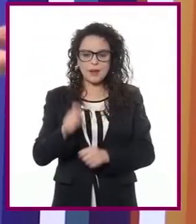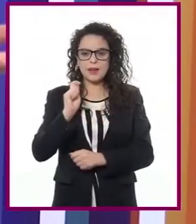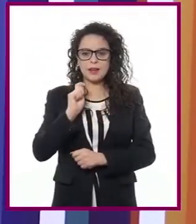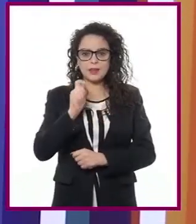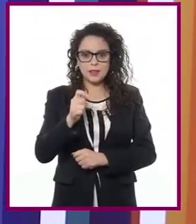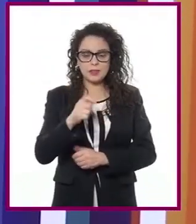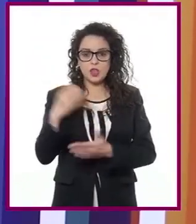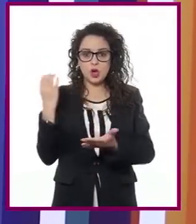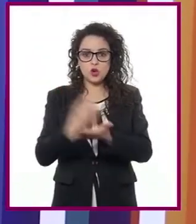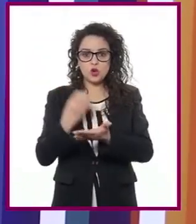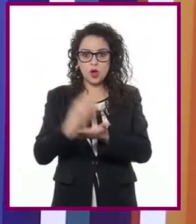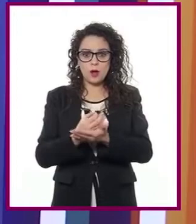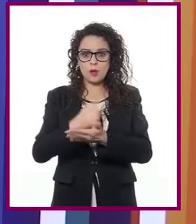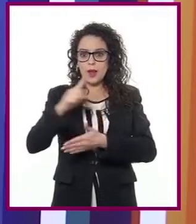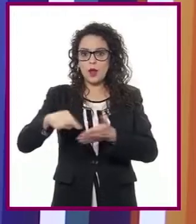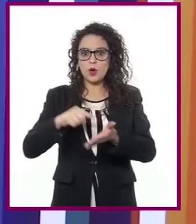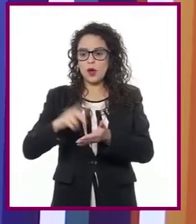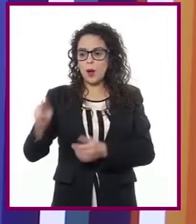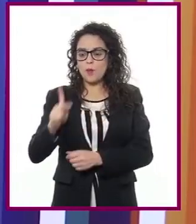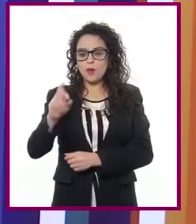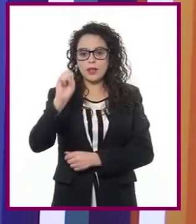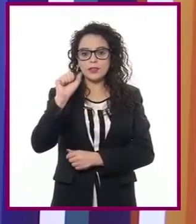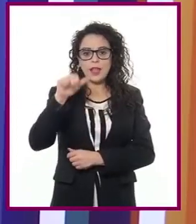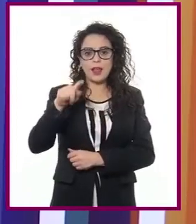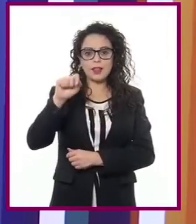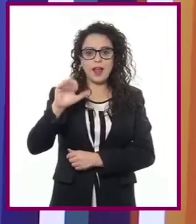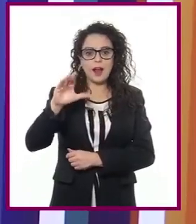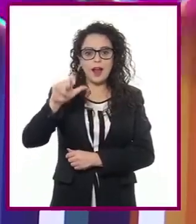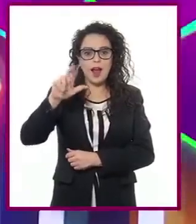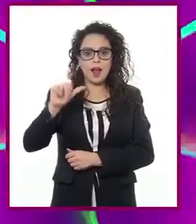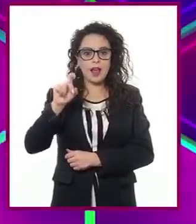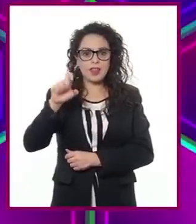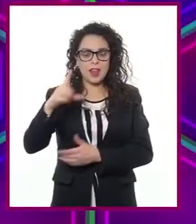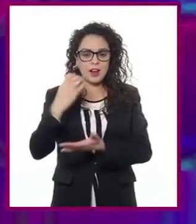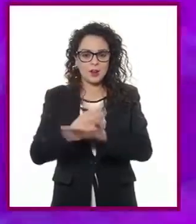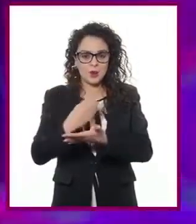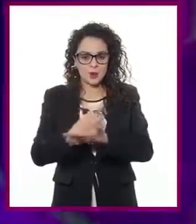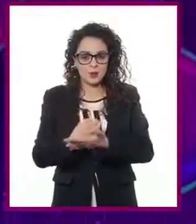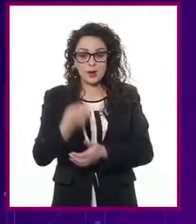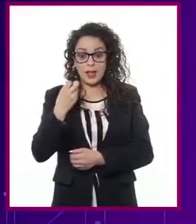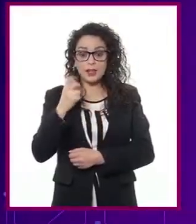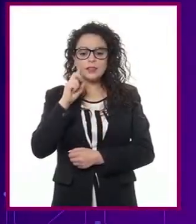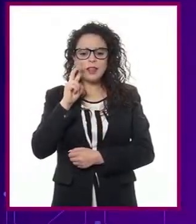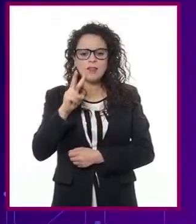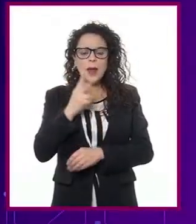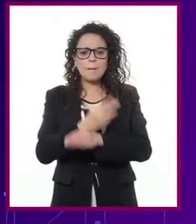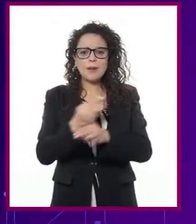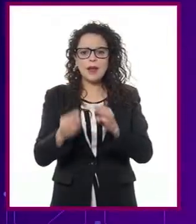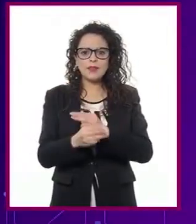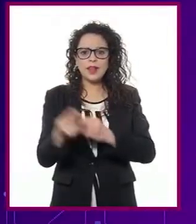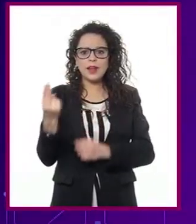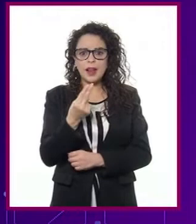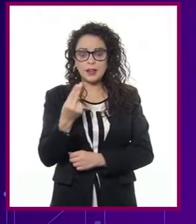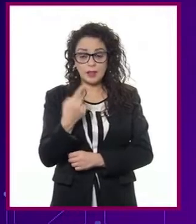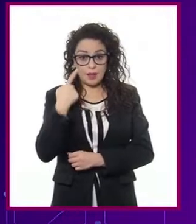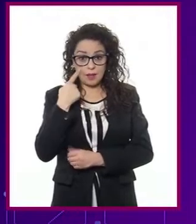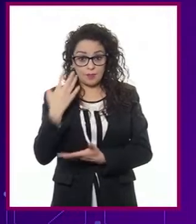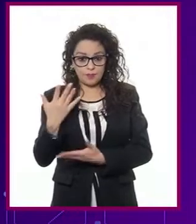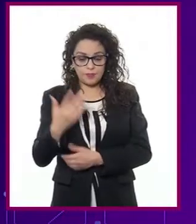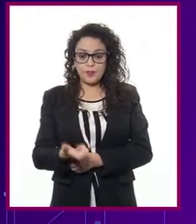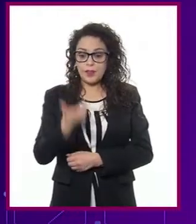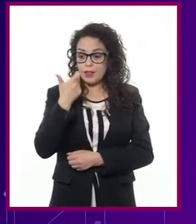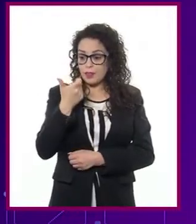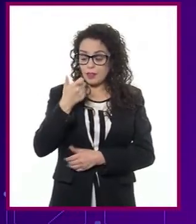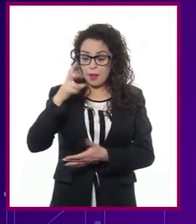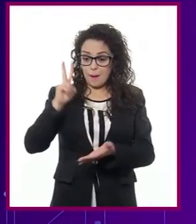del Cobre, estimemos algunos porcentajes de la materia prima de esta artesanía. El precio promedio del cobre puro